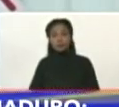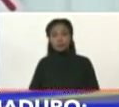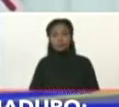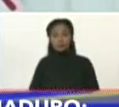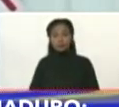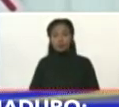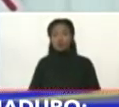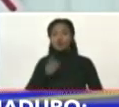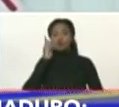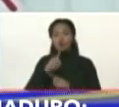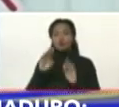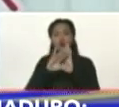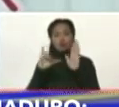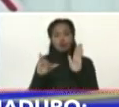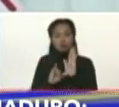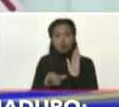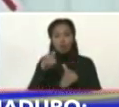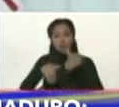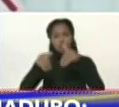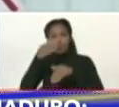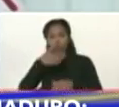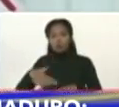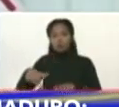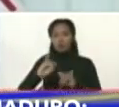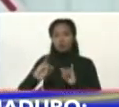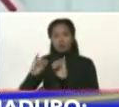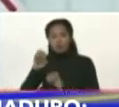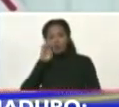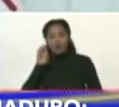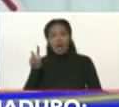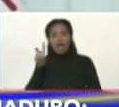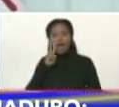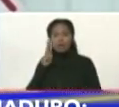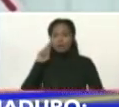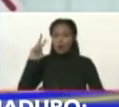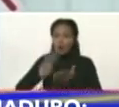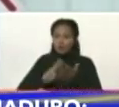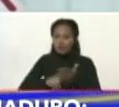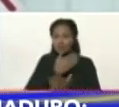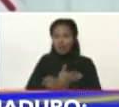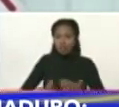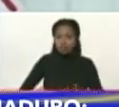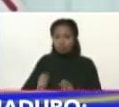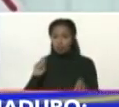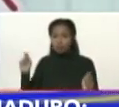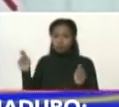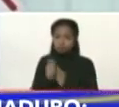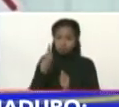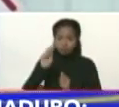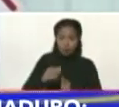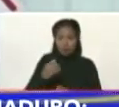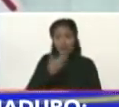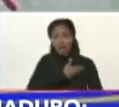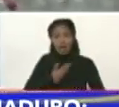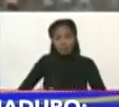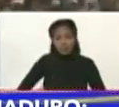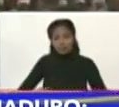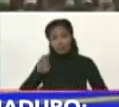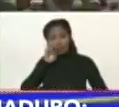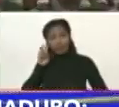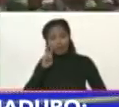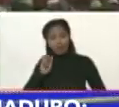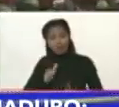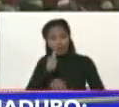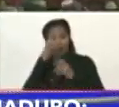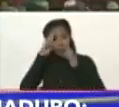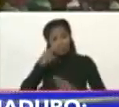por orden constitucional y voto del pueblo, se llama Evo Morales Jaima. Y deben restituirlo al poder. Y deben respetar la vida